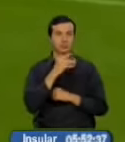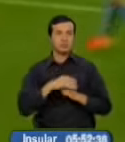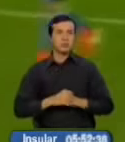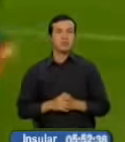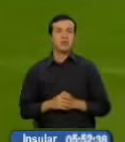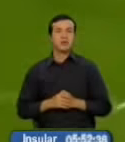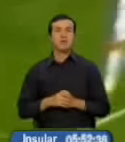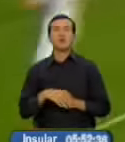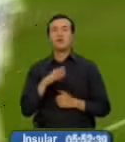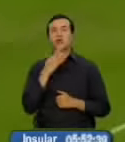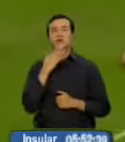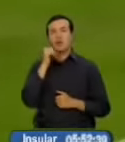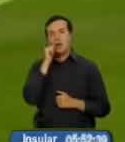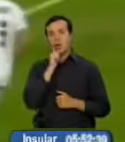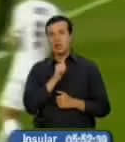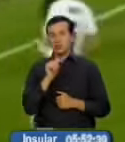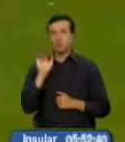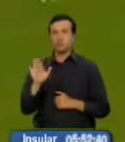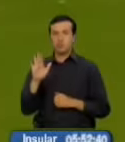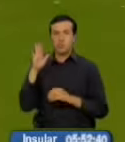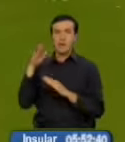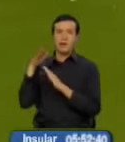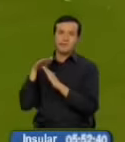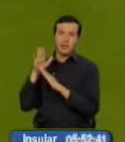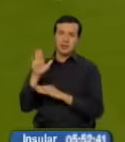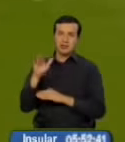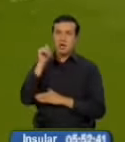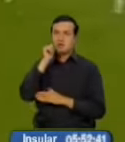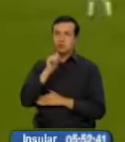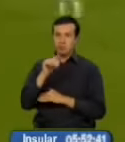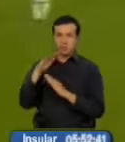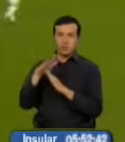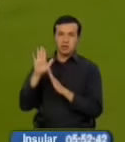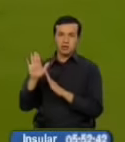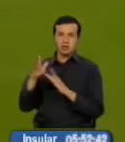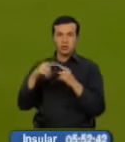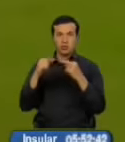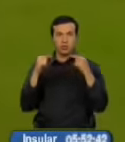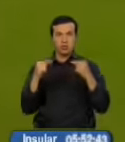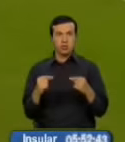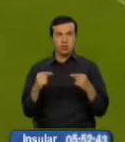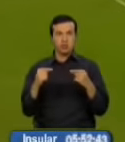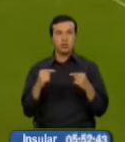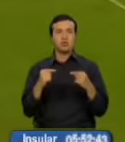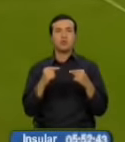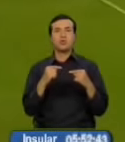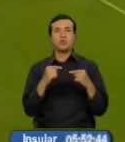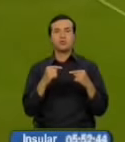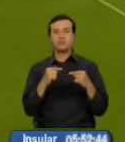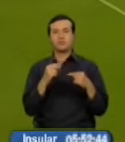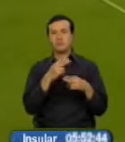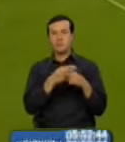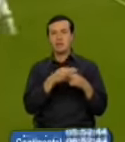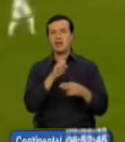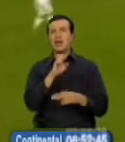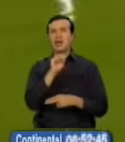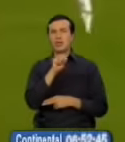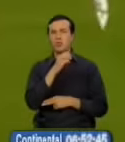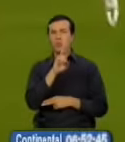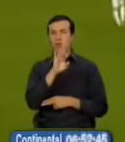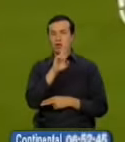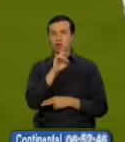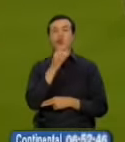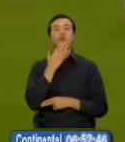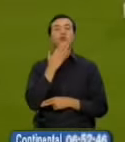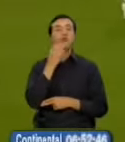el equipo de la Liga de la Paz, así se lo denominó, que enfrentaba a la escuadra del encuentro, que es el equipo que juega de